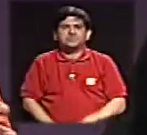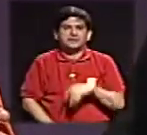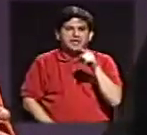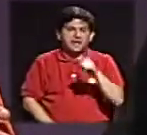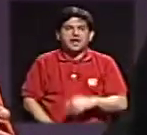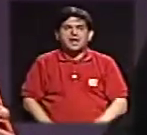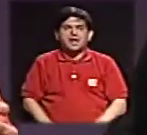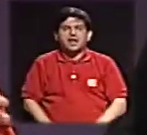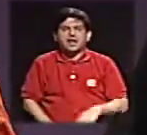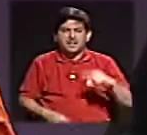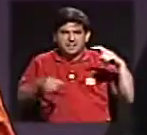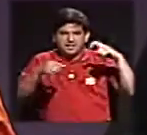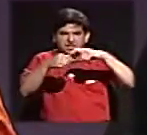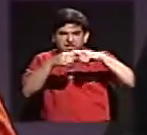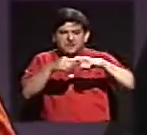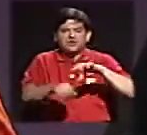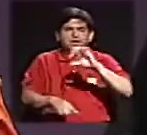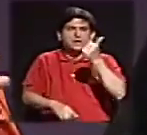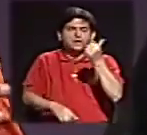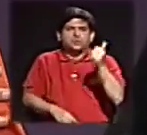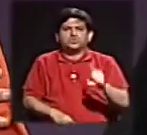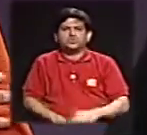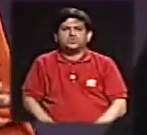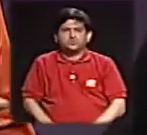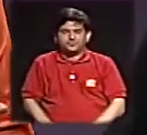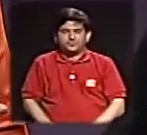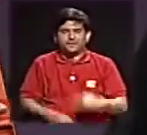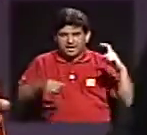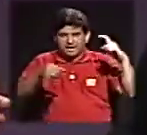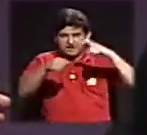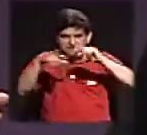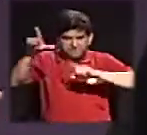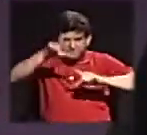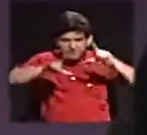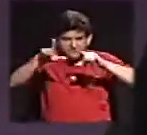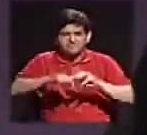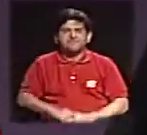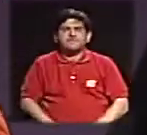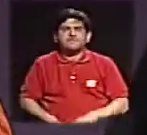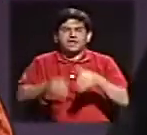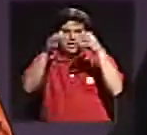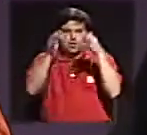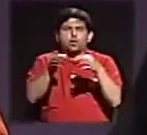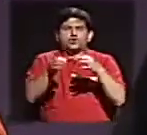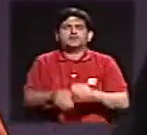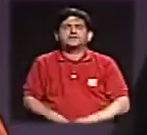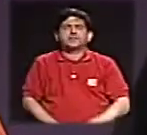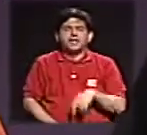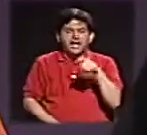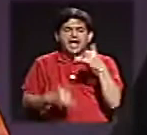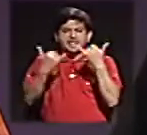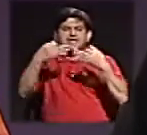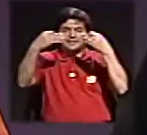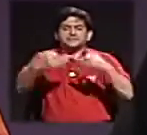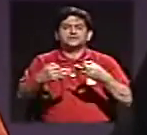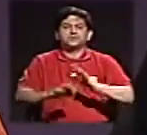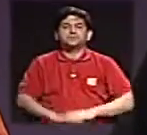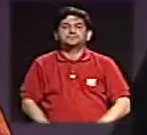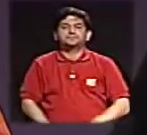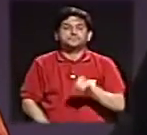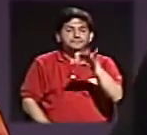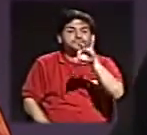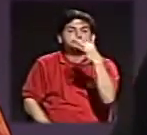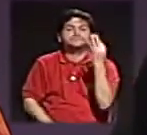otros versus Costa Rica, ¿verdad? O in vitro, la sentencia de la Corte Interamericana de in vitro, ¿verdad? Entonces, en